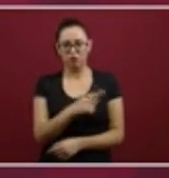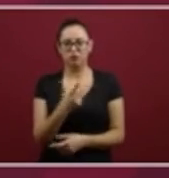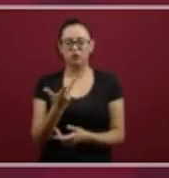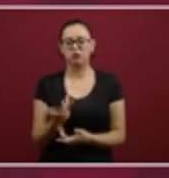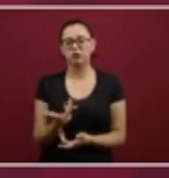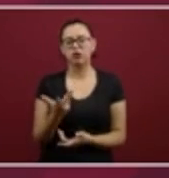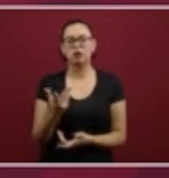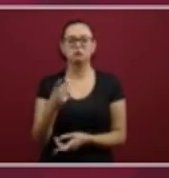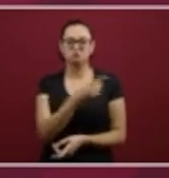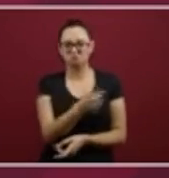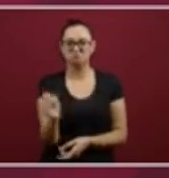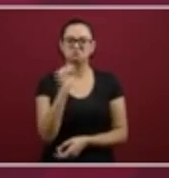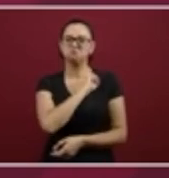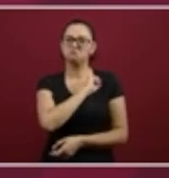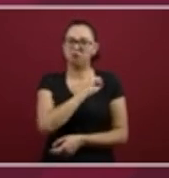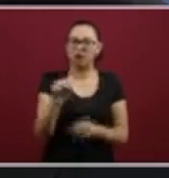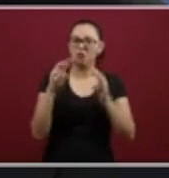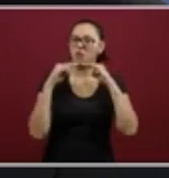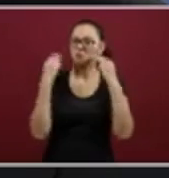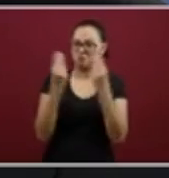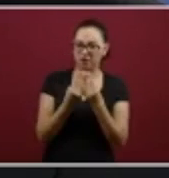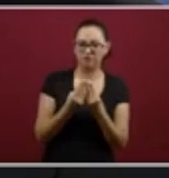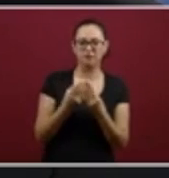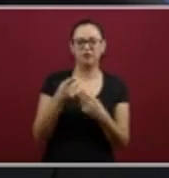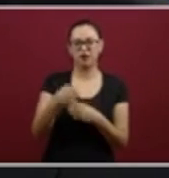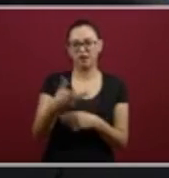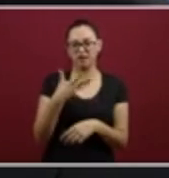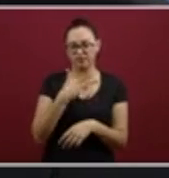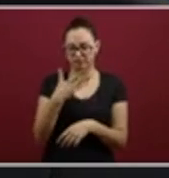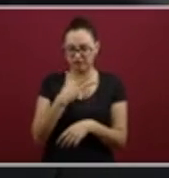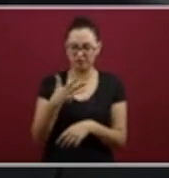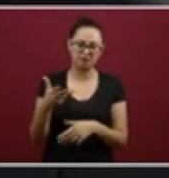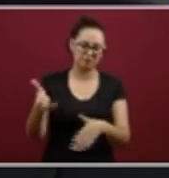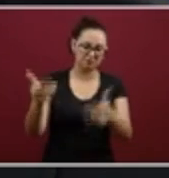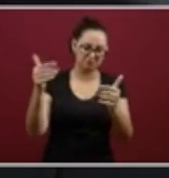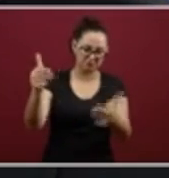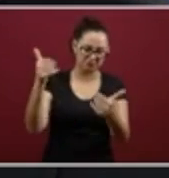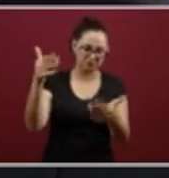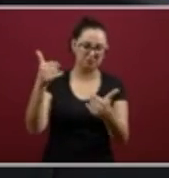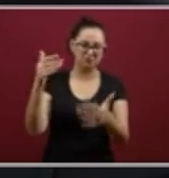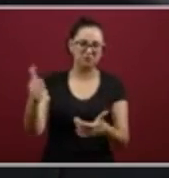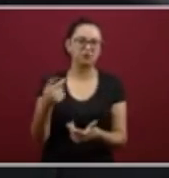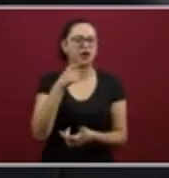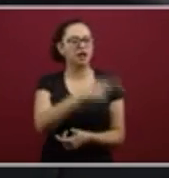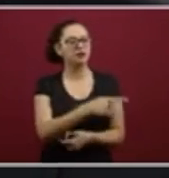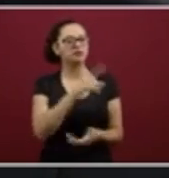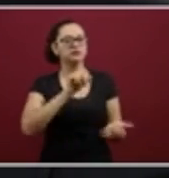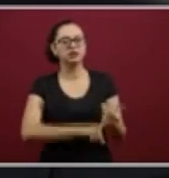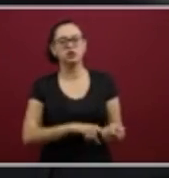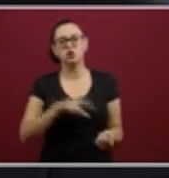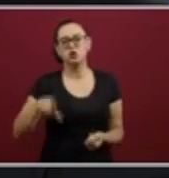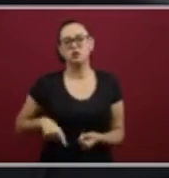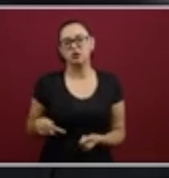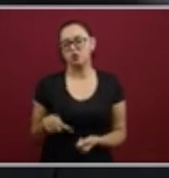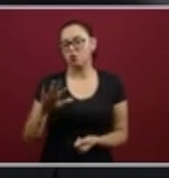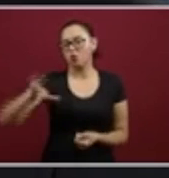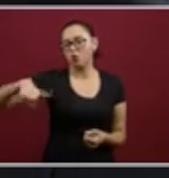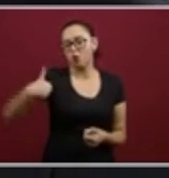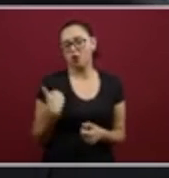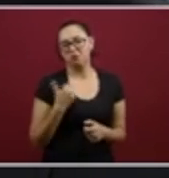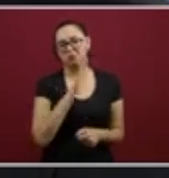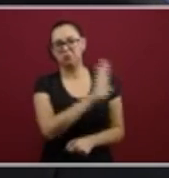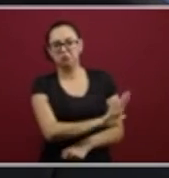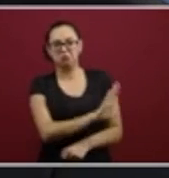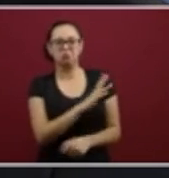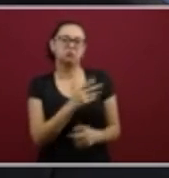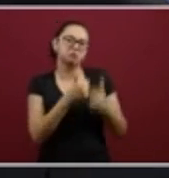delincuencia organizada, pero que otra vez están pues almacenadas, están en bóvedas y no tienen un